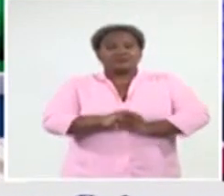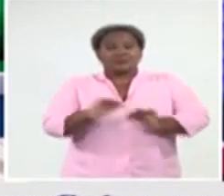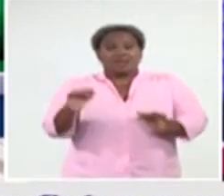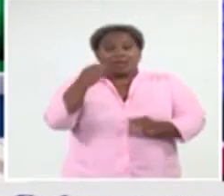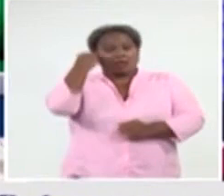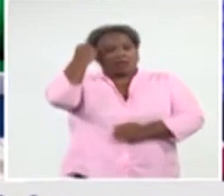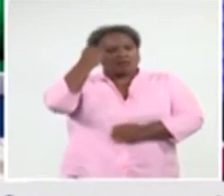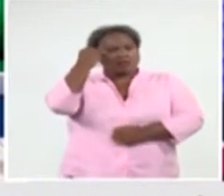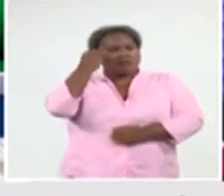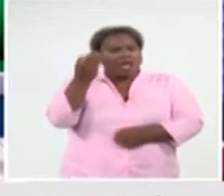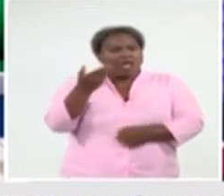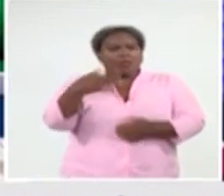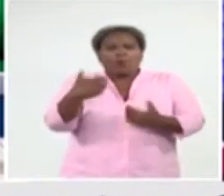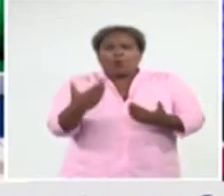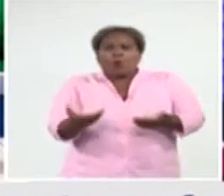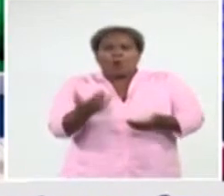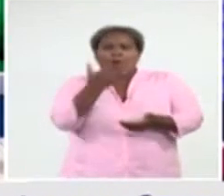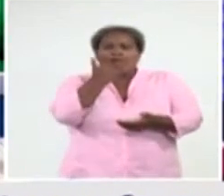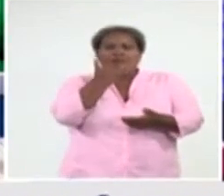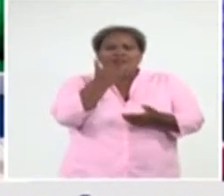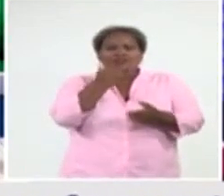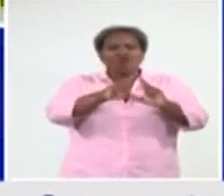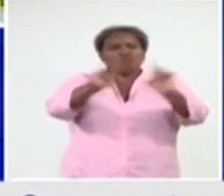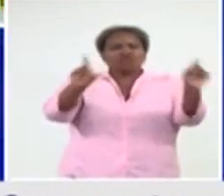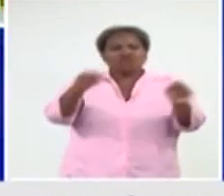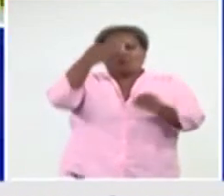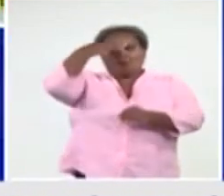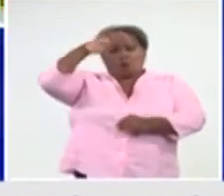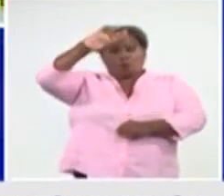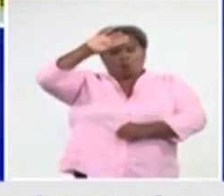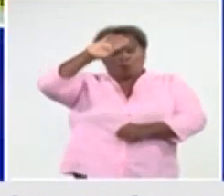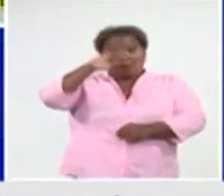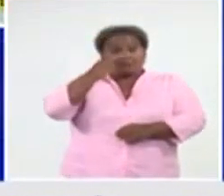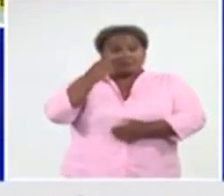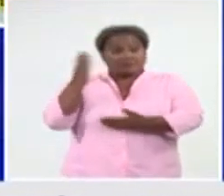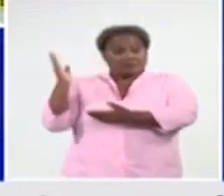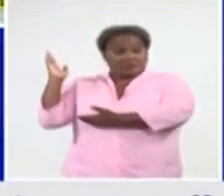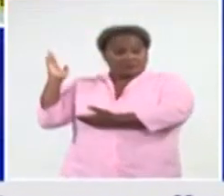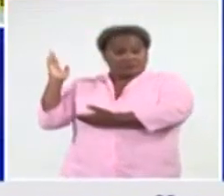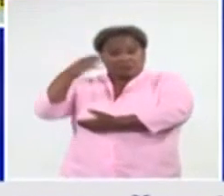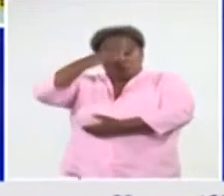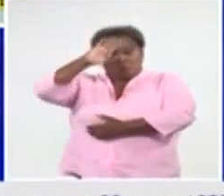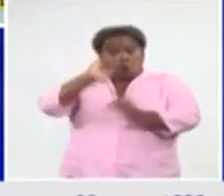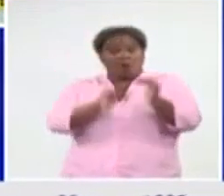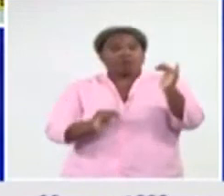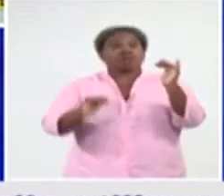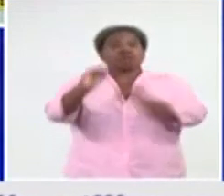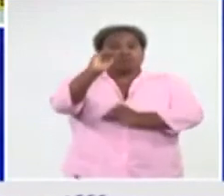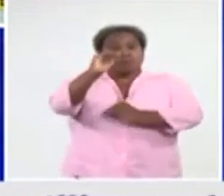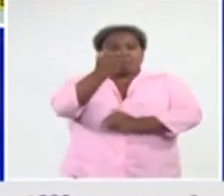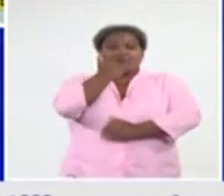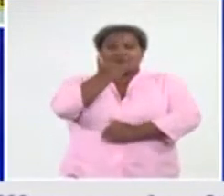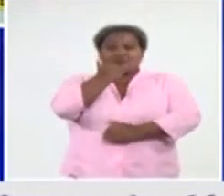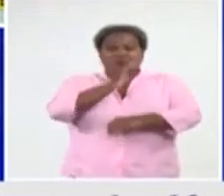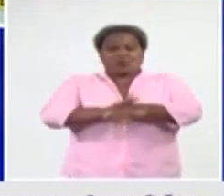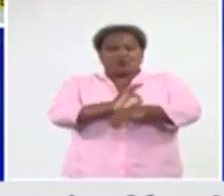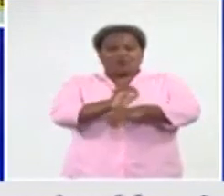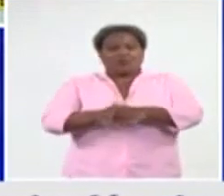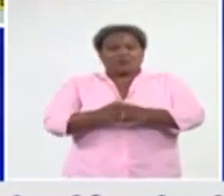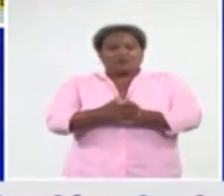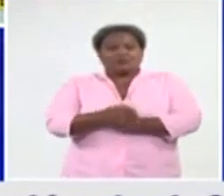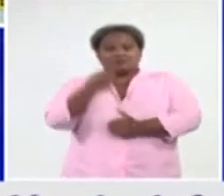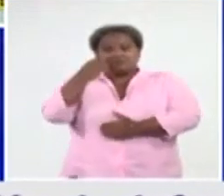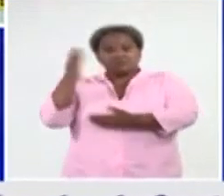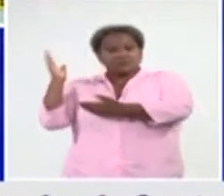de la incidencia ayer, indiscutiblemente Cuba incrementa su tasa de incidencia. Ahí se